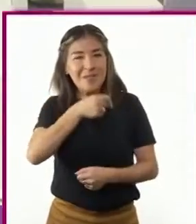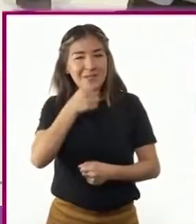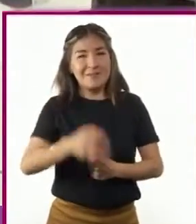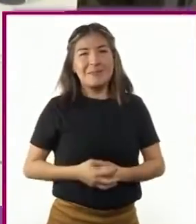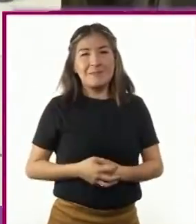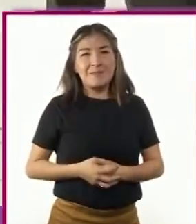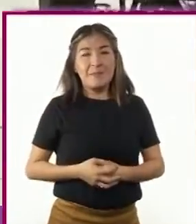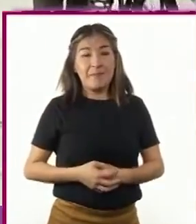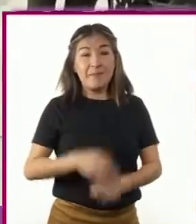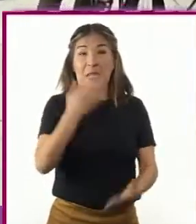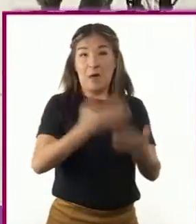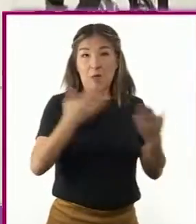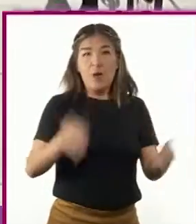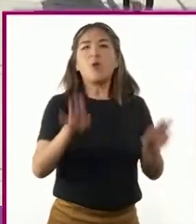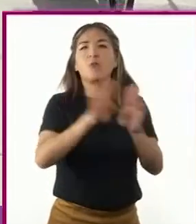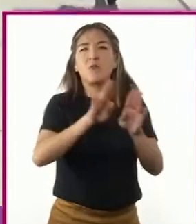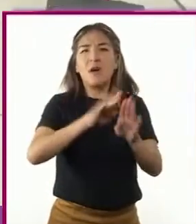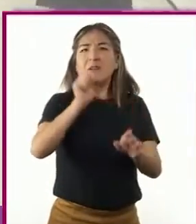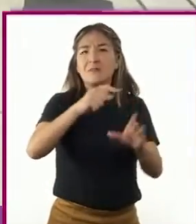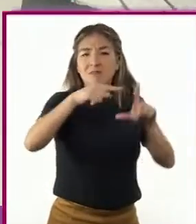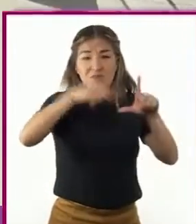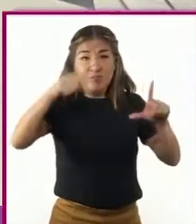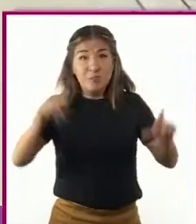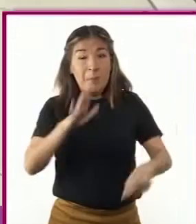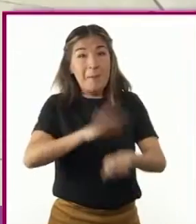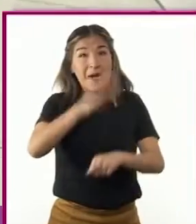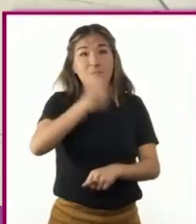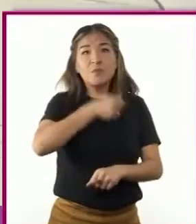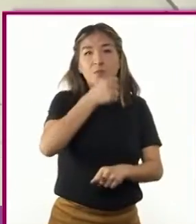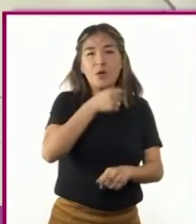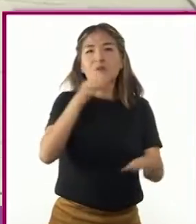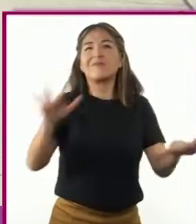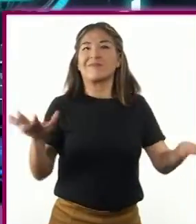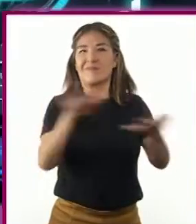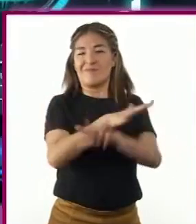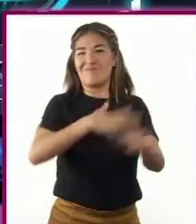envejecimiento demográfico indica un cambio en la estructura de la población.